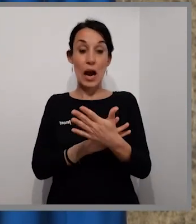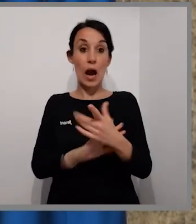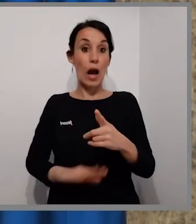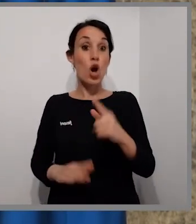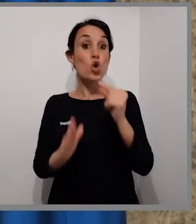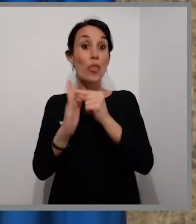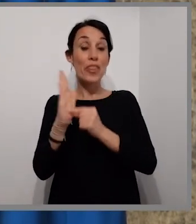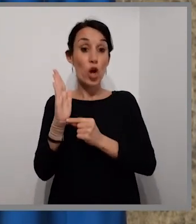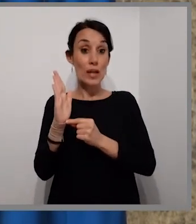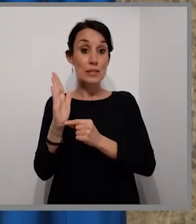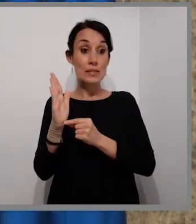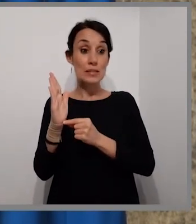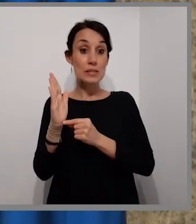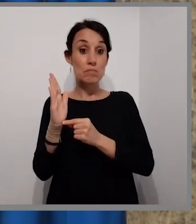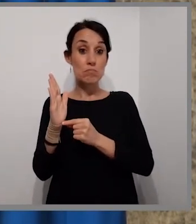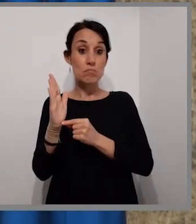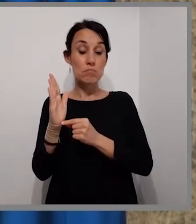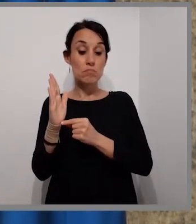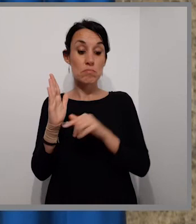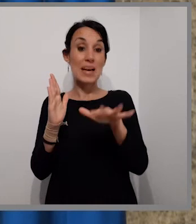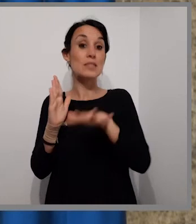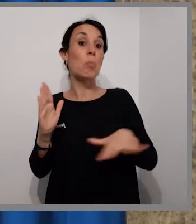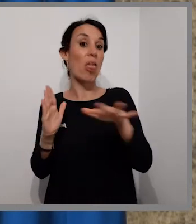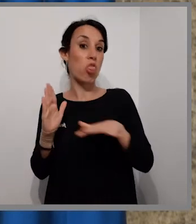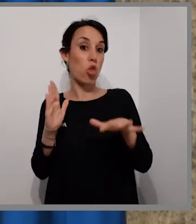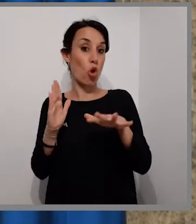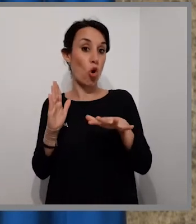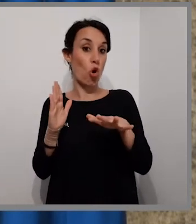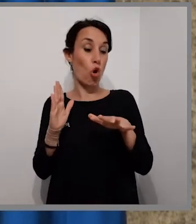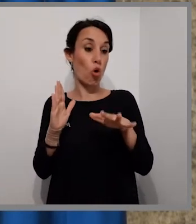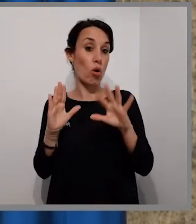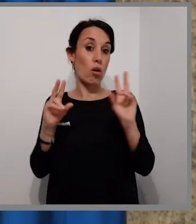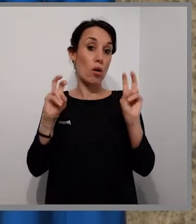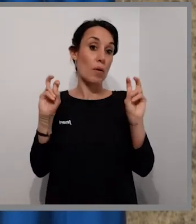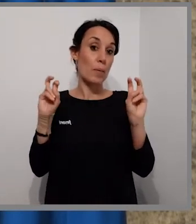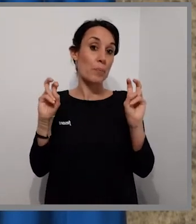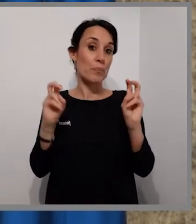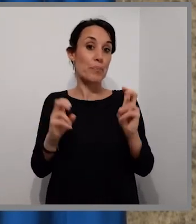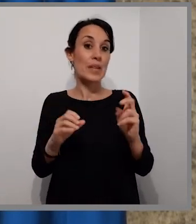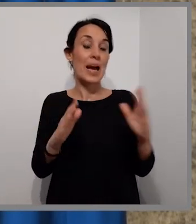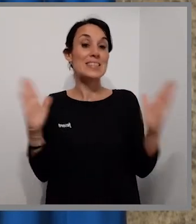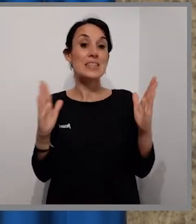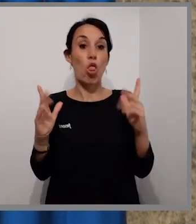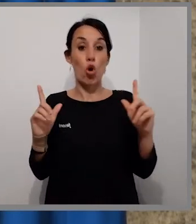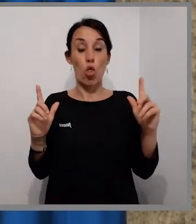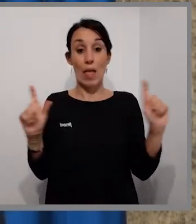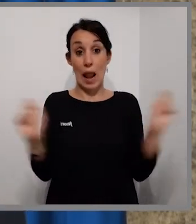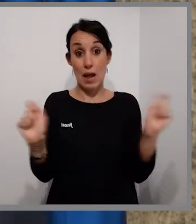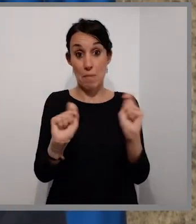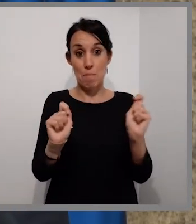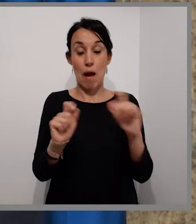ha cumplido las condiciones de este nuevo espacio de lo que es el estado de